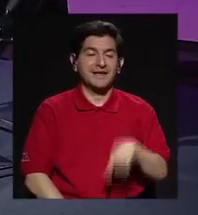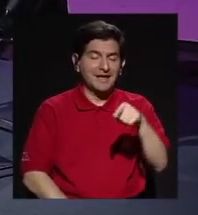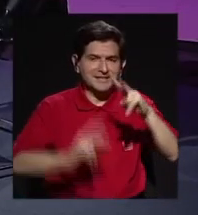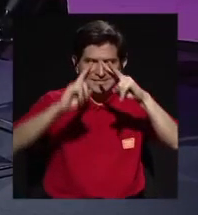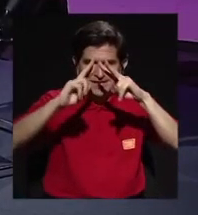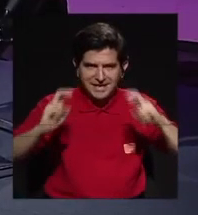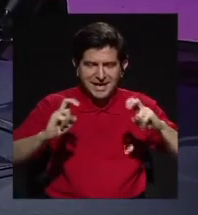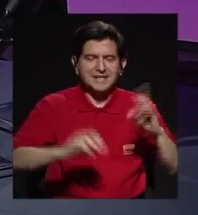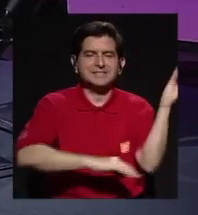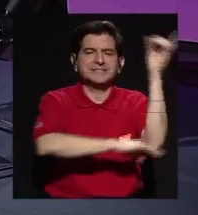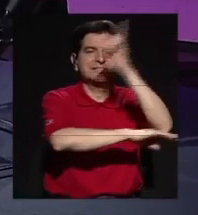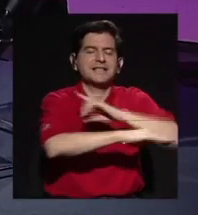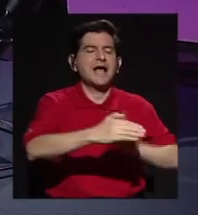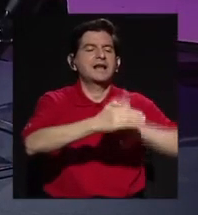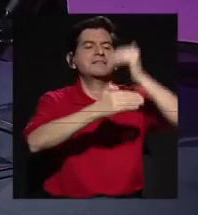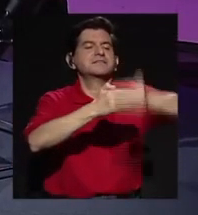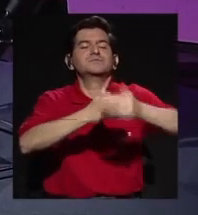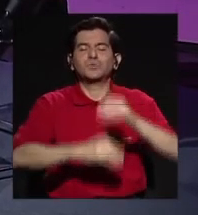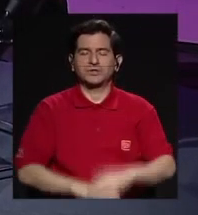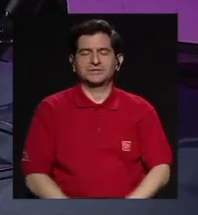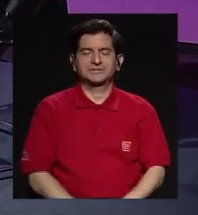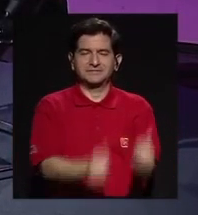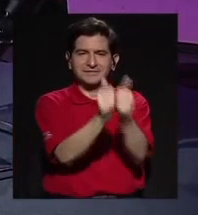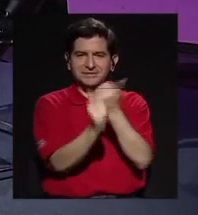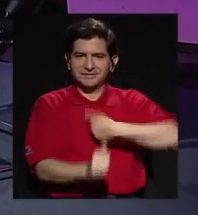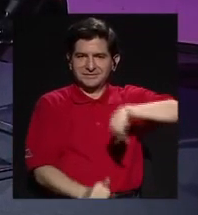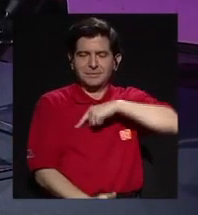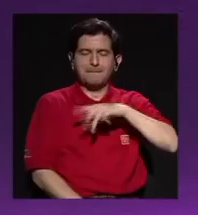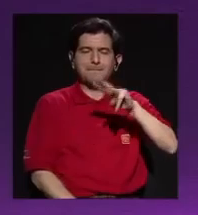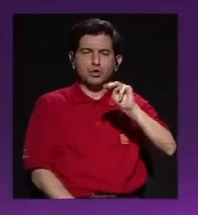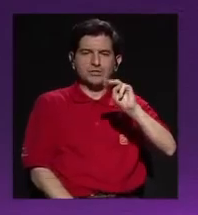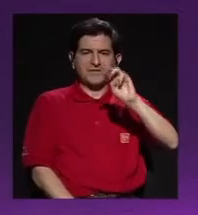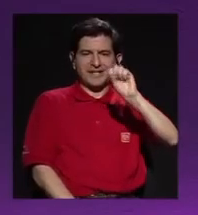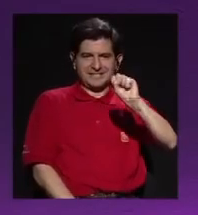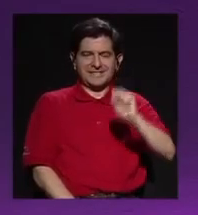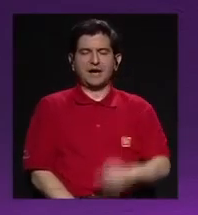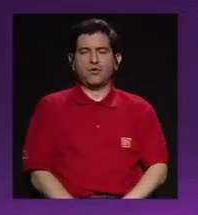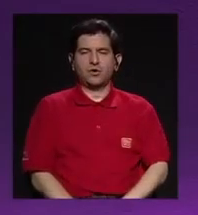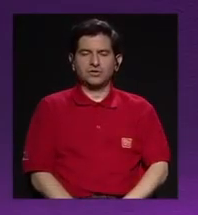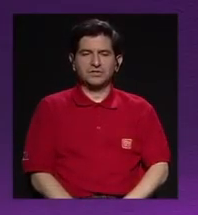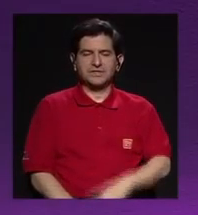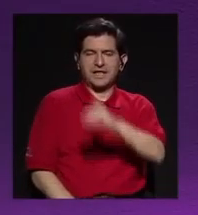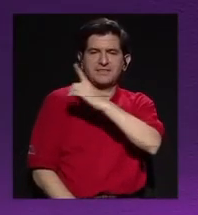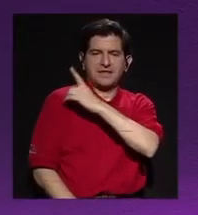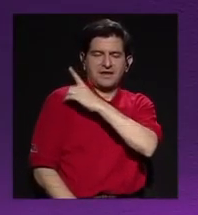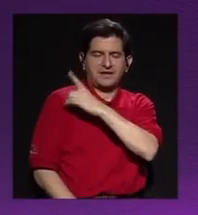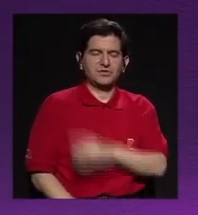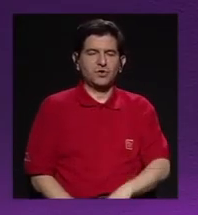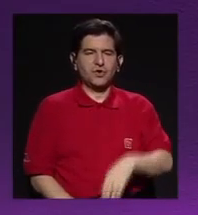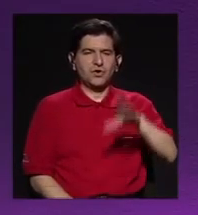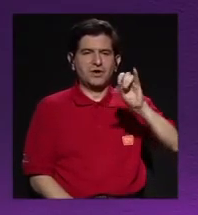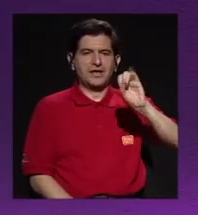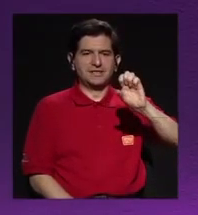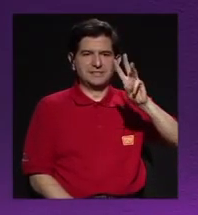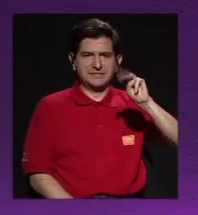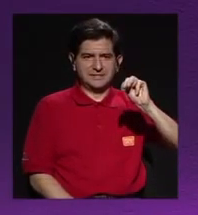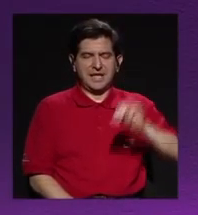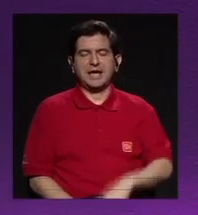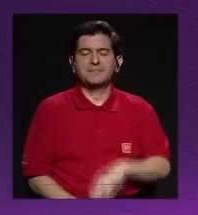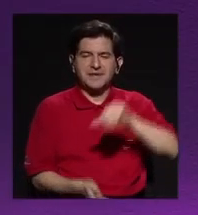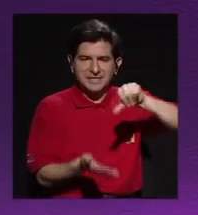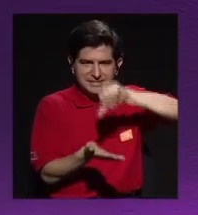análisis del día después. Nos acompañan Montserrat Zagot, quien es directora del CIEN de la Universidad de Costa Rica, es el